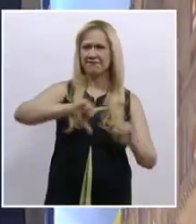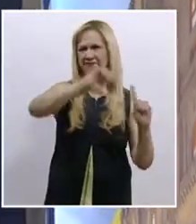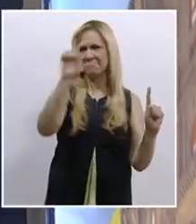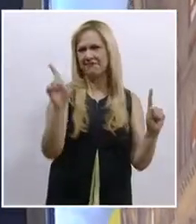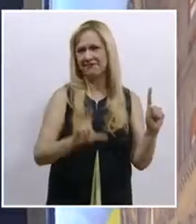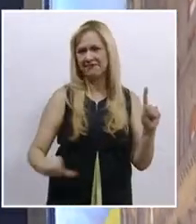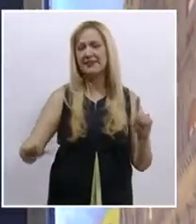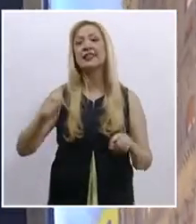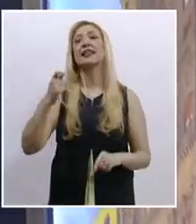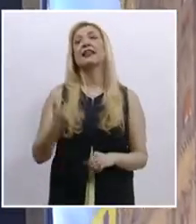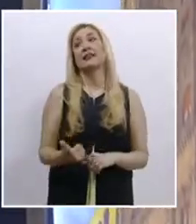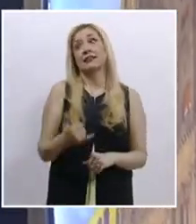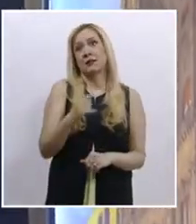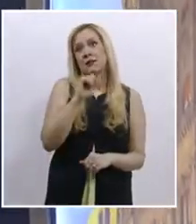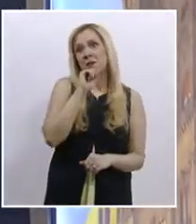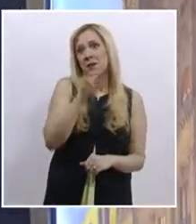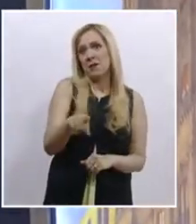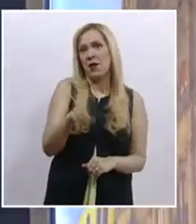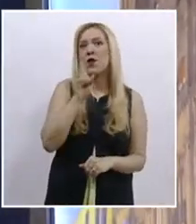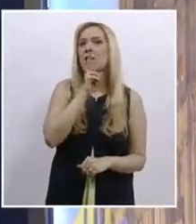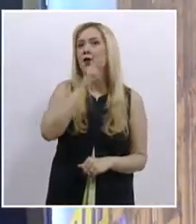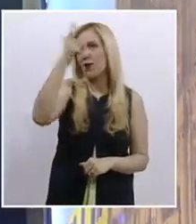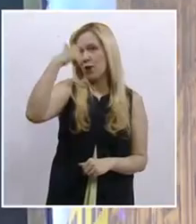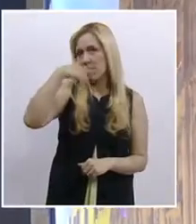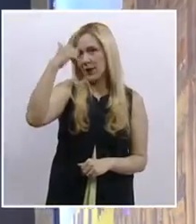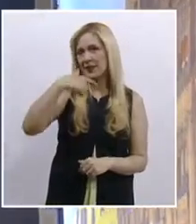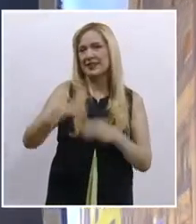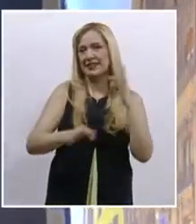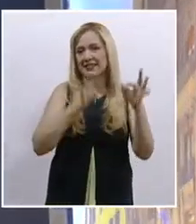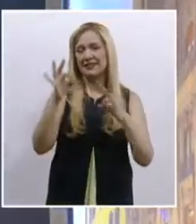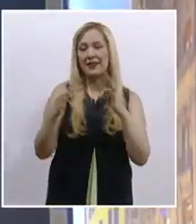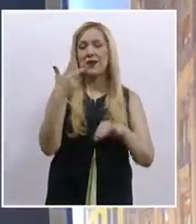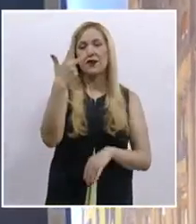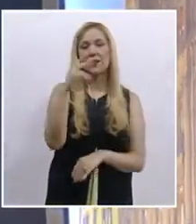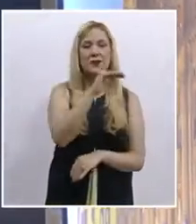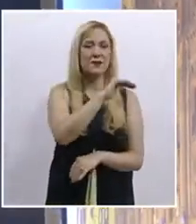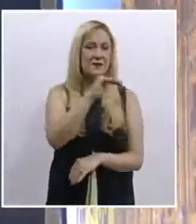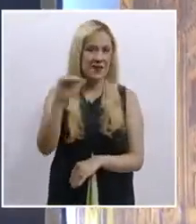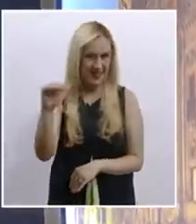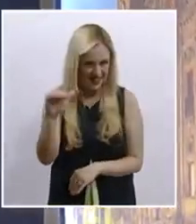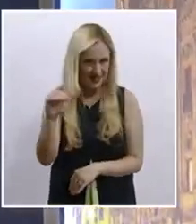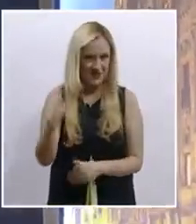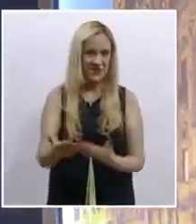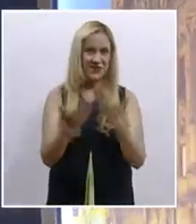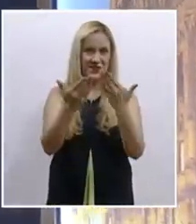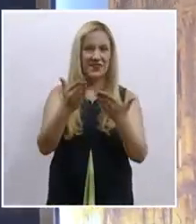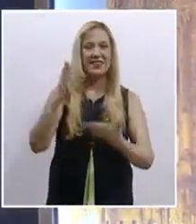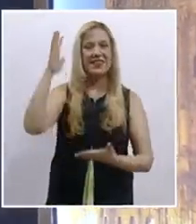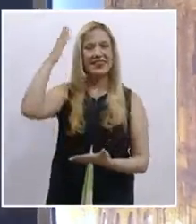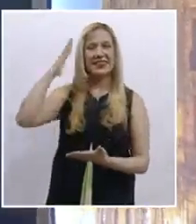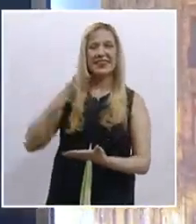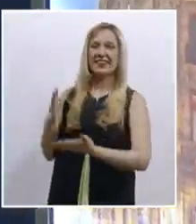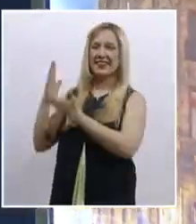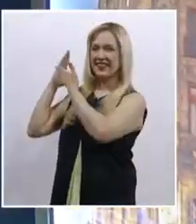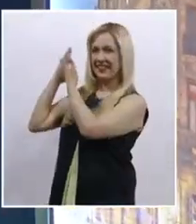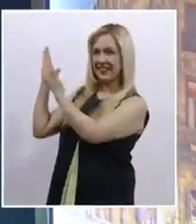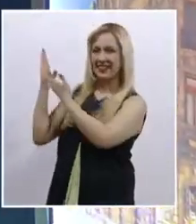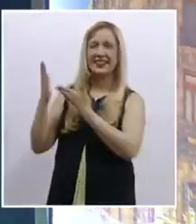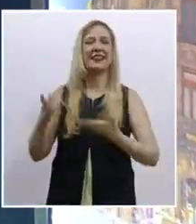y también a mantenerse pendiente de nuestro noticiario nocturno en punto de las 8:30 de la noche. Soy Lorena